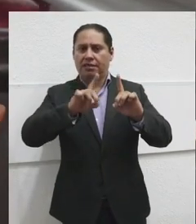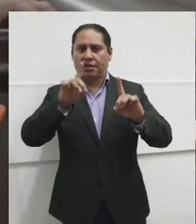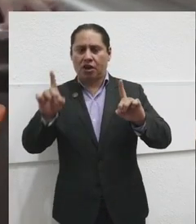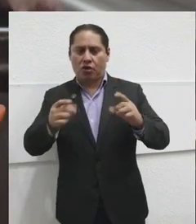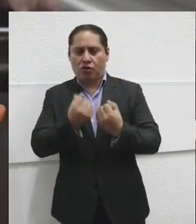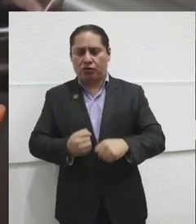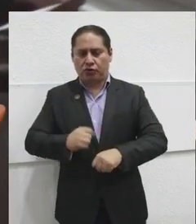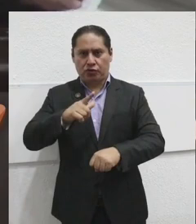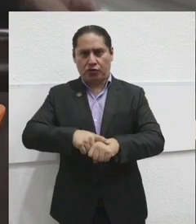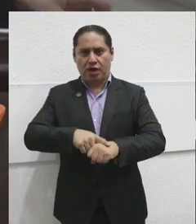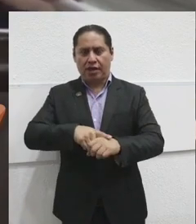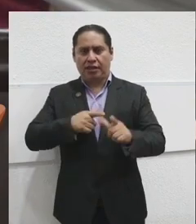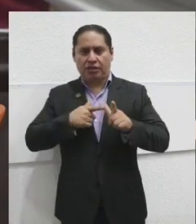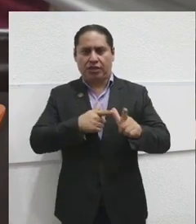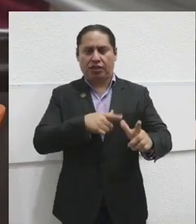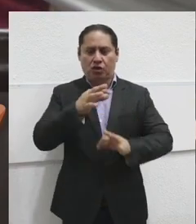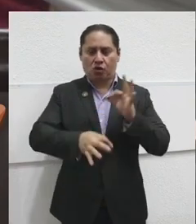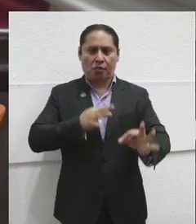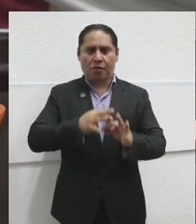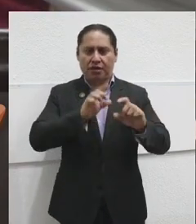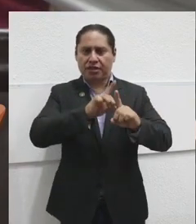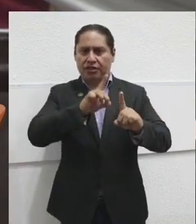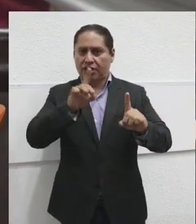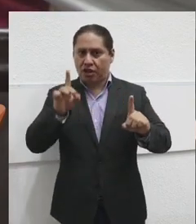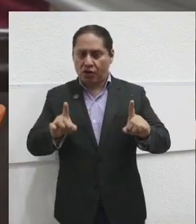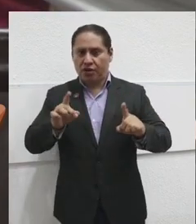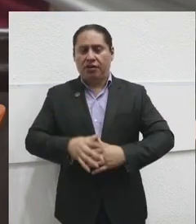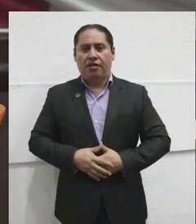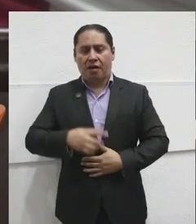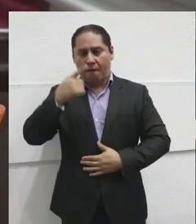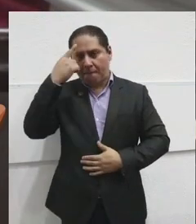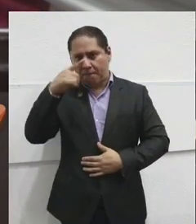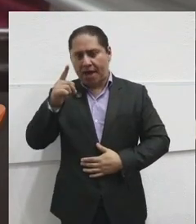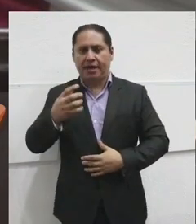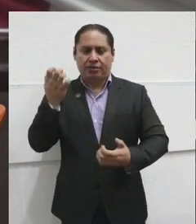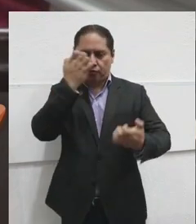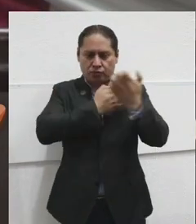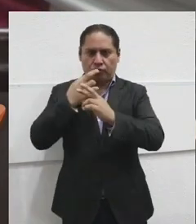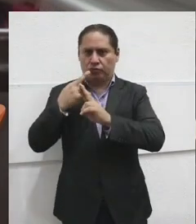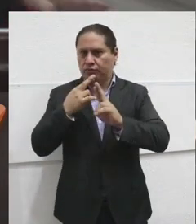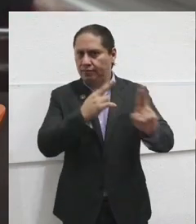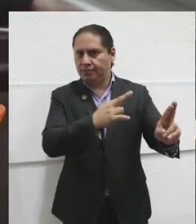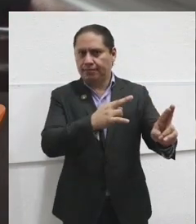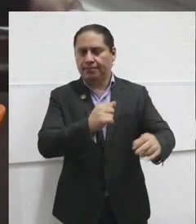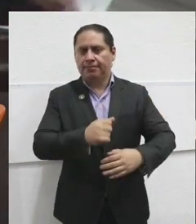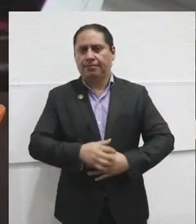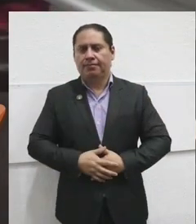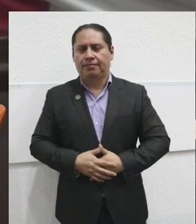Seguimiento al Cumplimiento de los Objetivos de Desarrollo Sostenible para su estudio y dictamen.